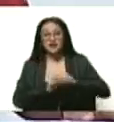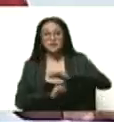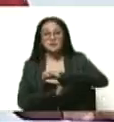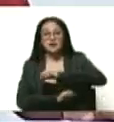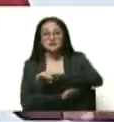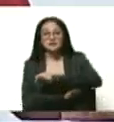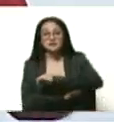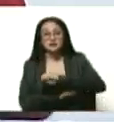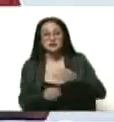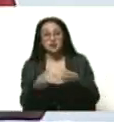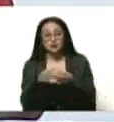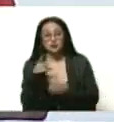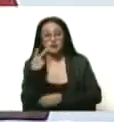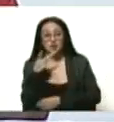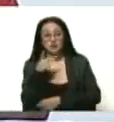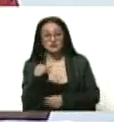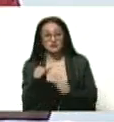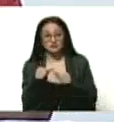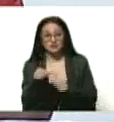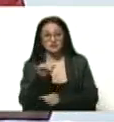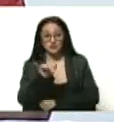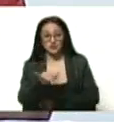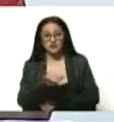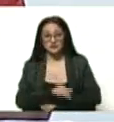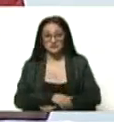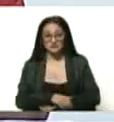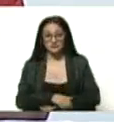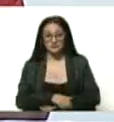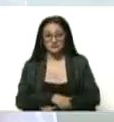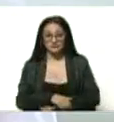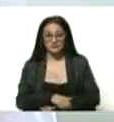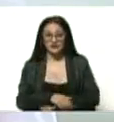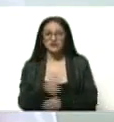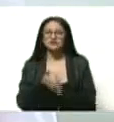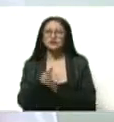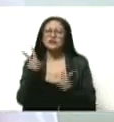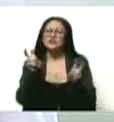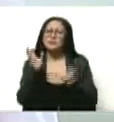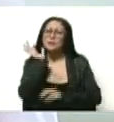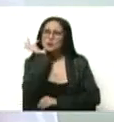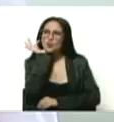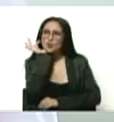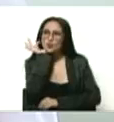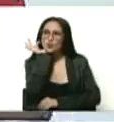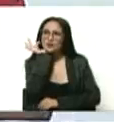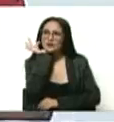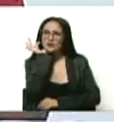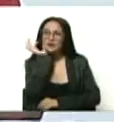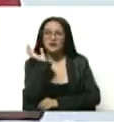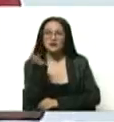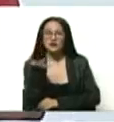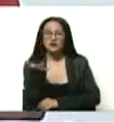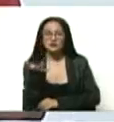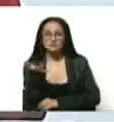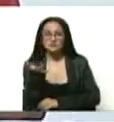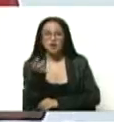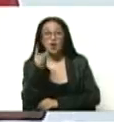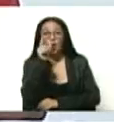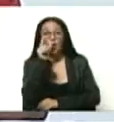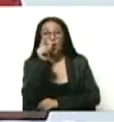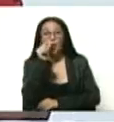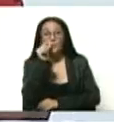partido, ahí en ese lugar. En ese lugar. Con respecto a las mujeres, los hombres escribimos